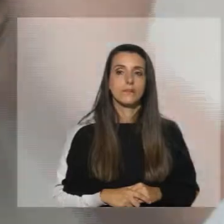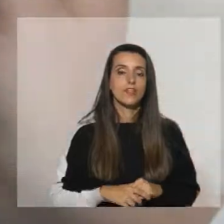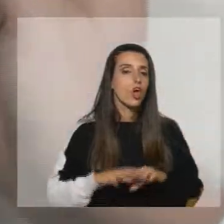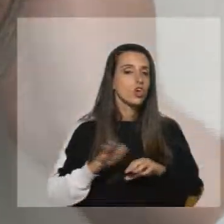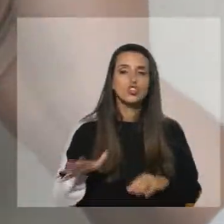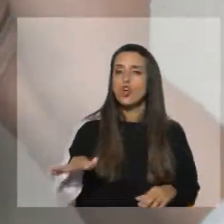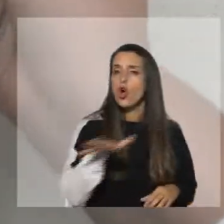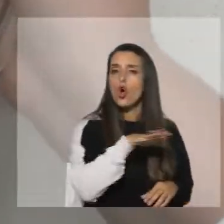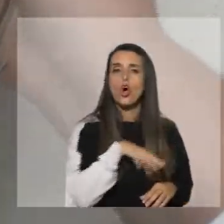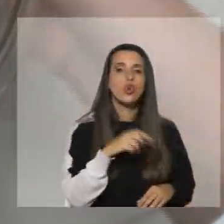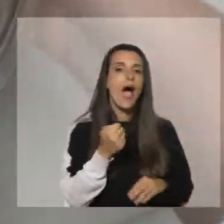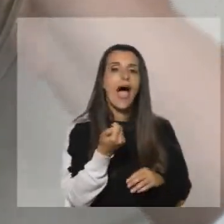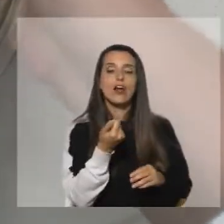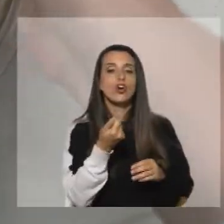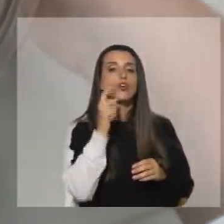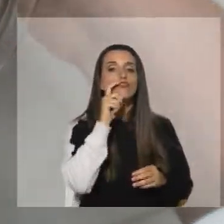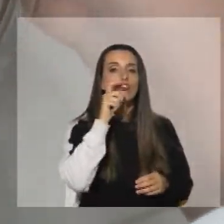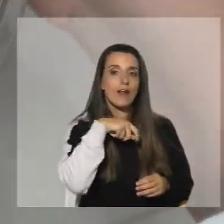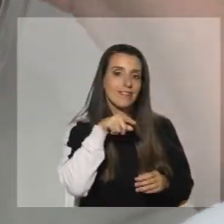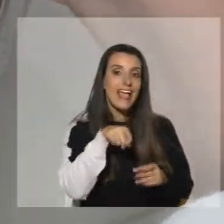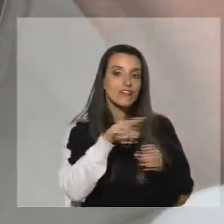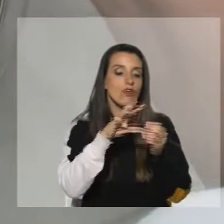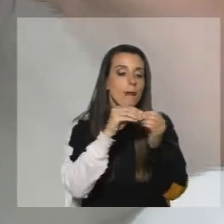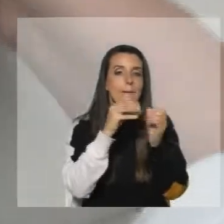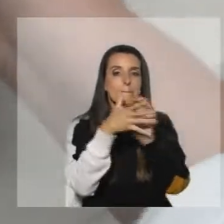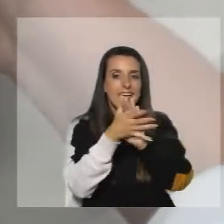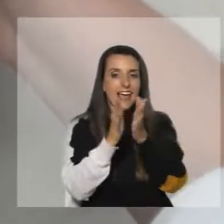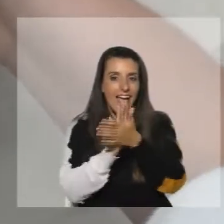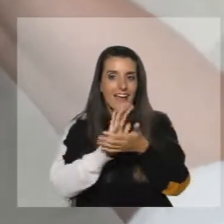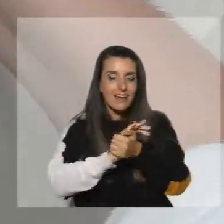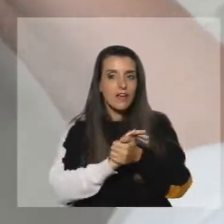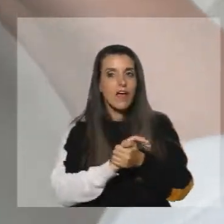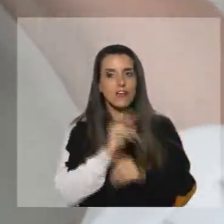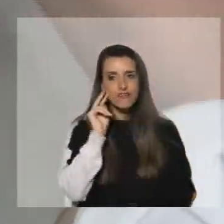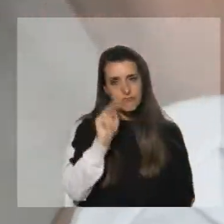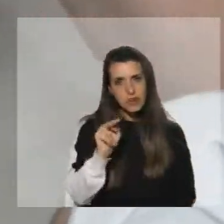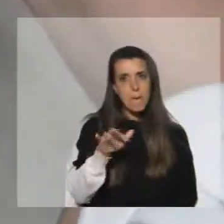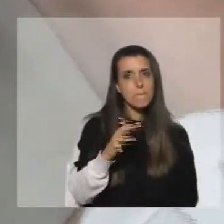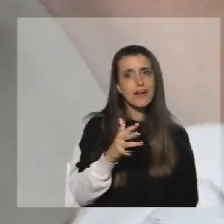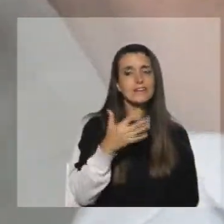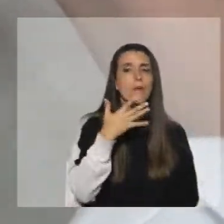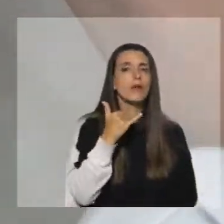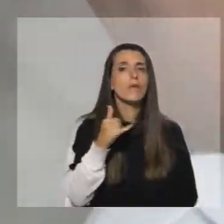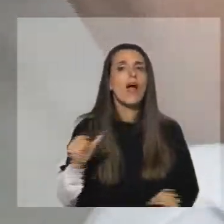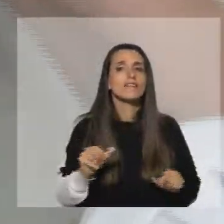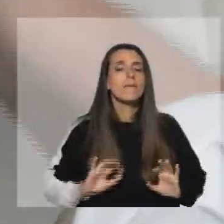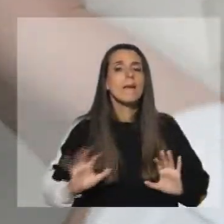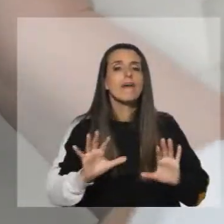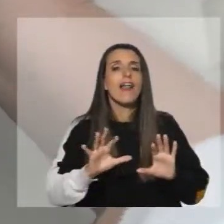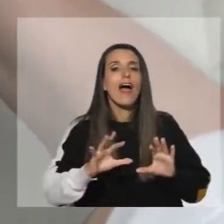todo el arroz con chocolate porque va a ser lo que lo va a unir. Claro. ¿Vos sabés que lo miro así? Parece cuando uno hace la preparación del